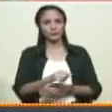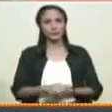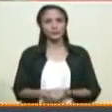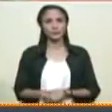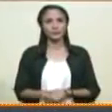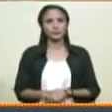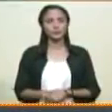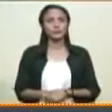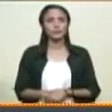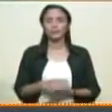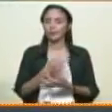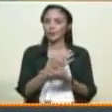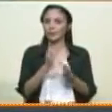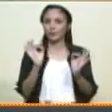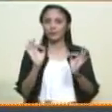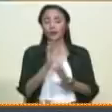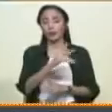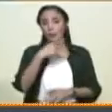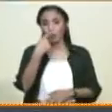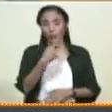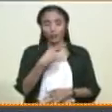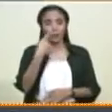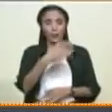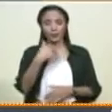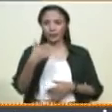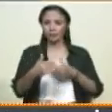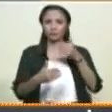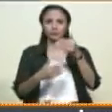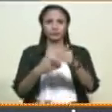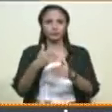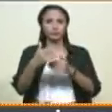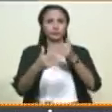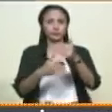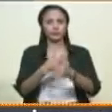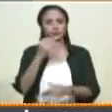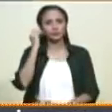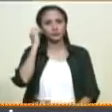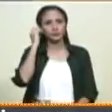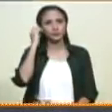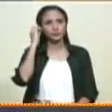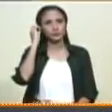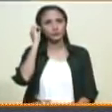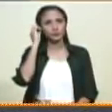Fue una jugada política de llevarlo